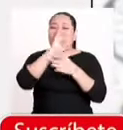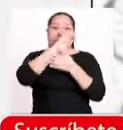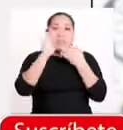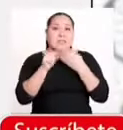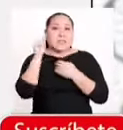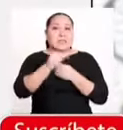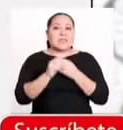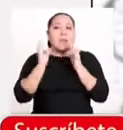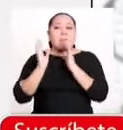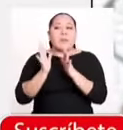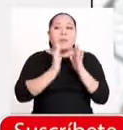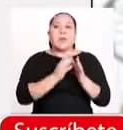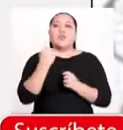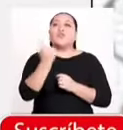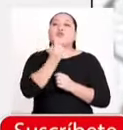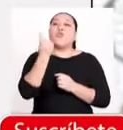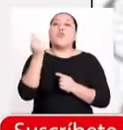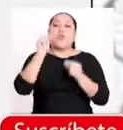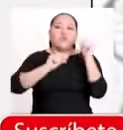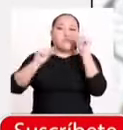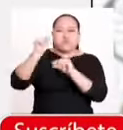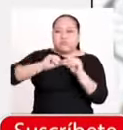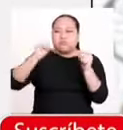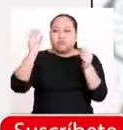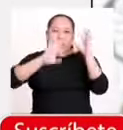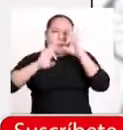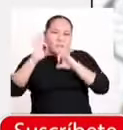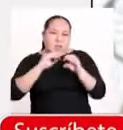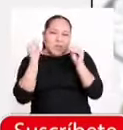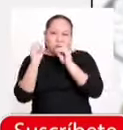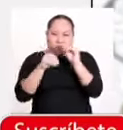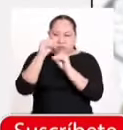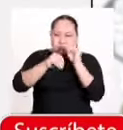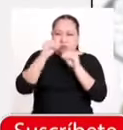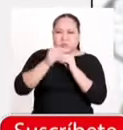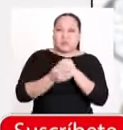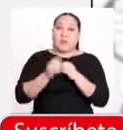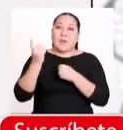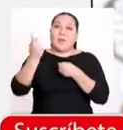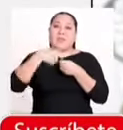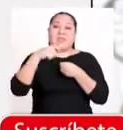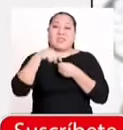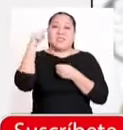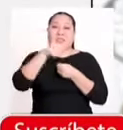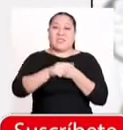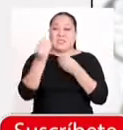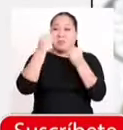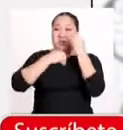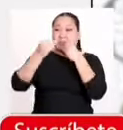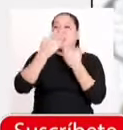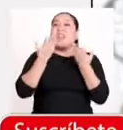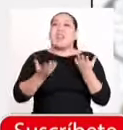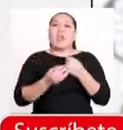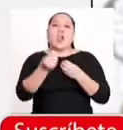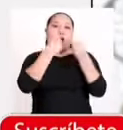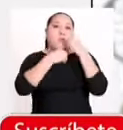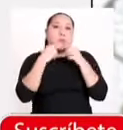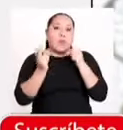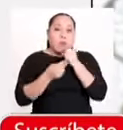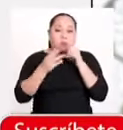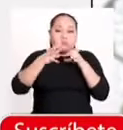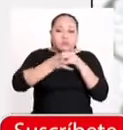es que se elaboran a partir de ingredientes industriales. Pertenecen a este tipo de alimentos, las comidas